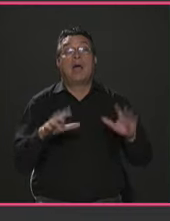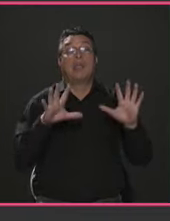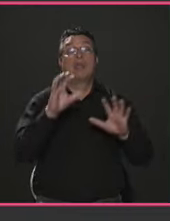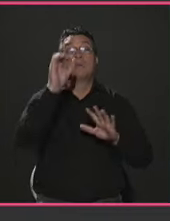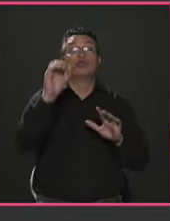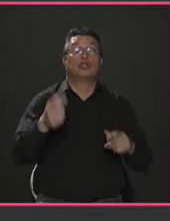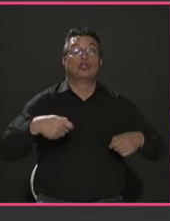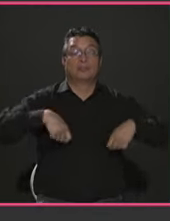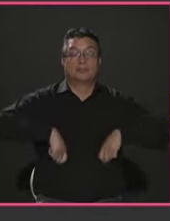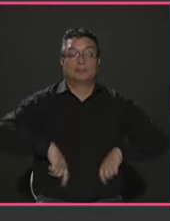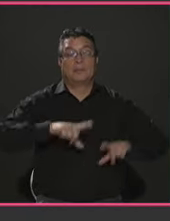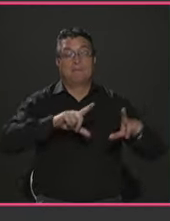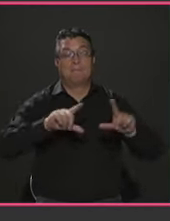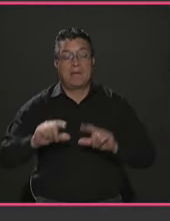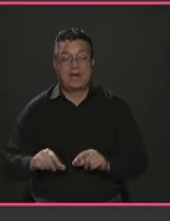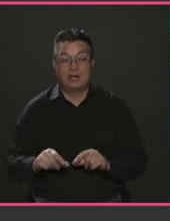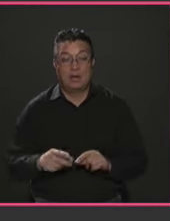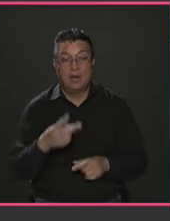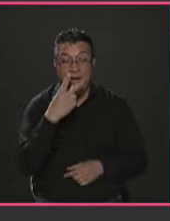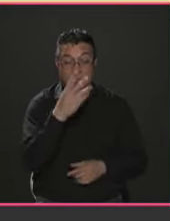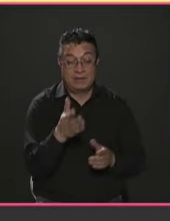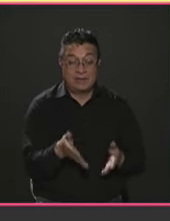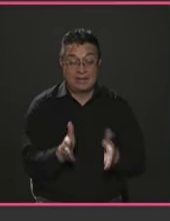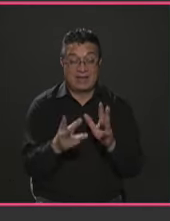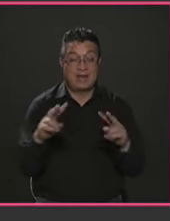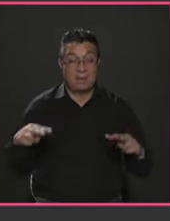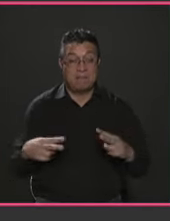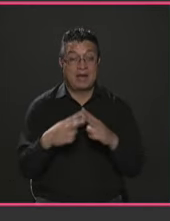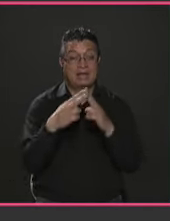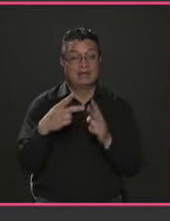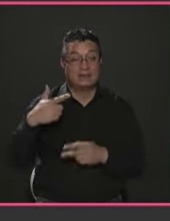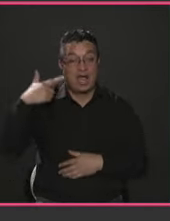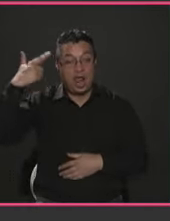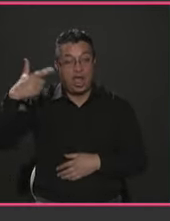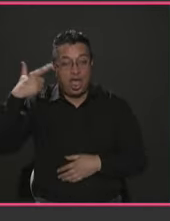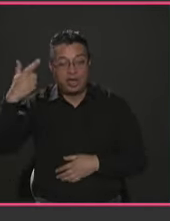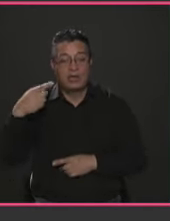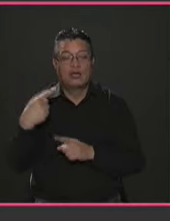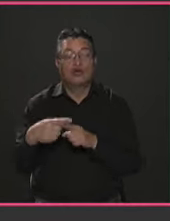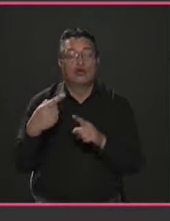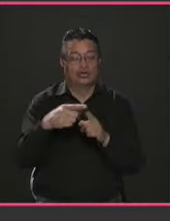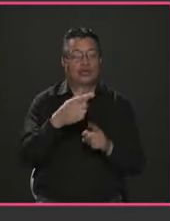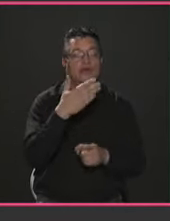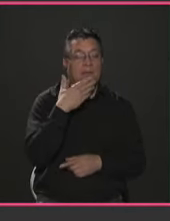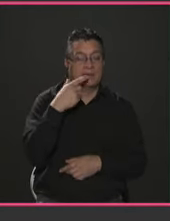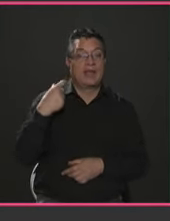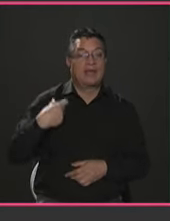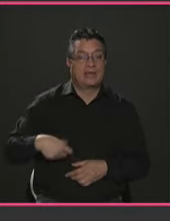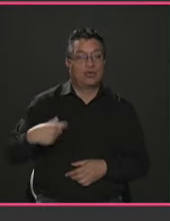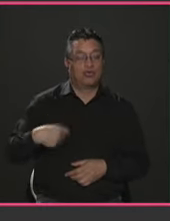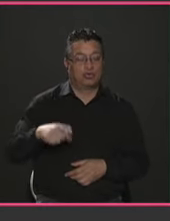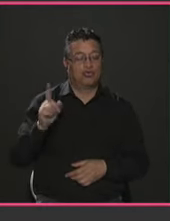ganancias vimos esto que pasado en las calles de París Londres y muchas ciudades de los Estados